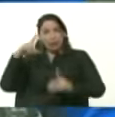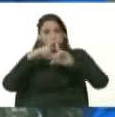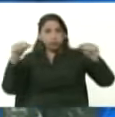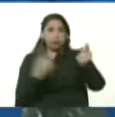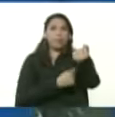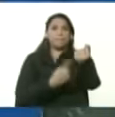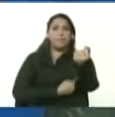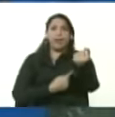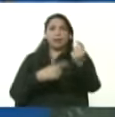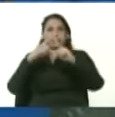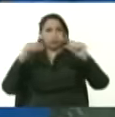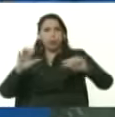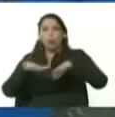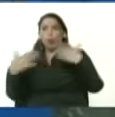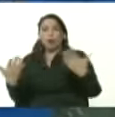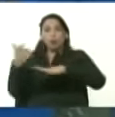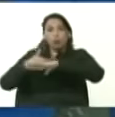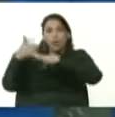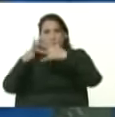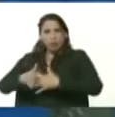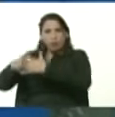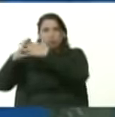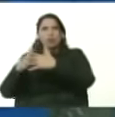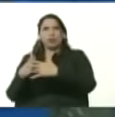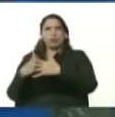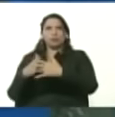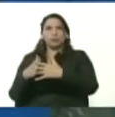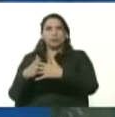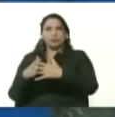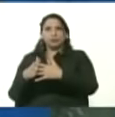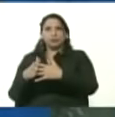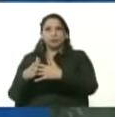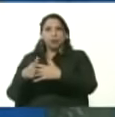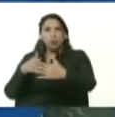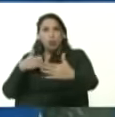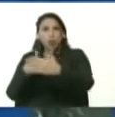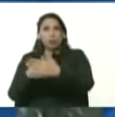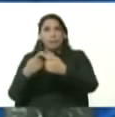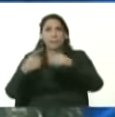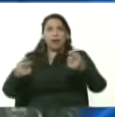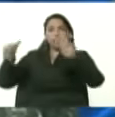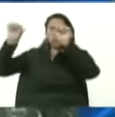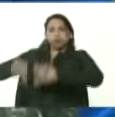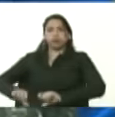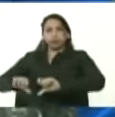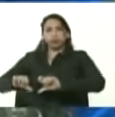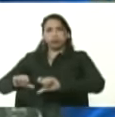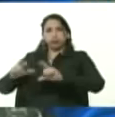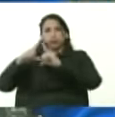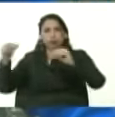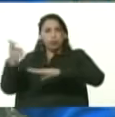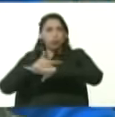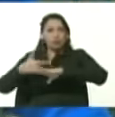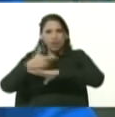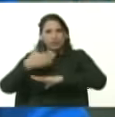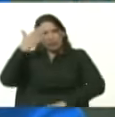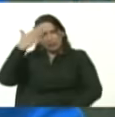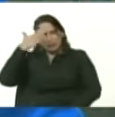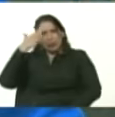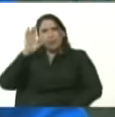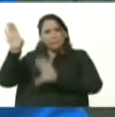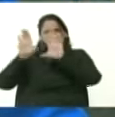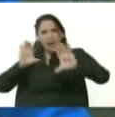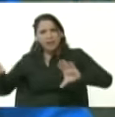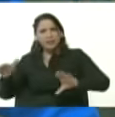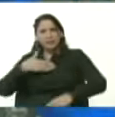cuando el gobierno estadounidense empleó contras para derrocar al sandinismo. Bien lo saben países del